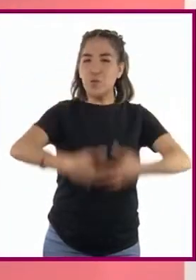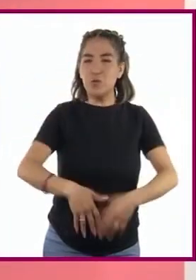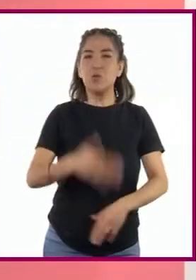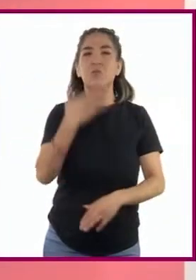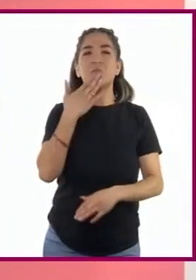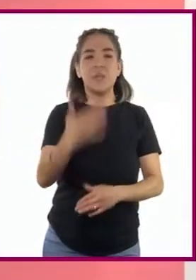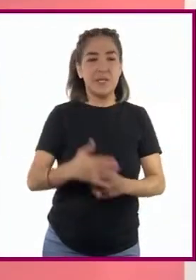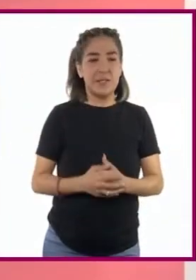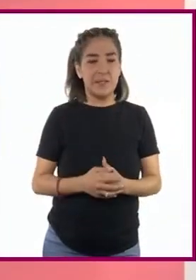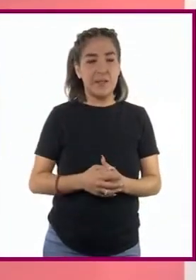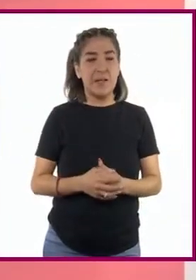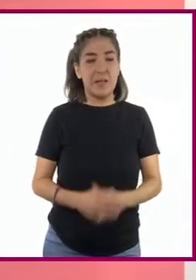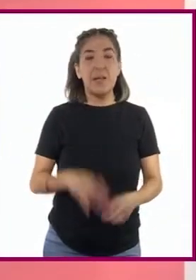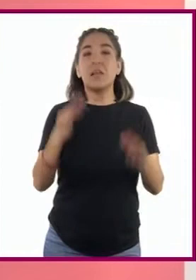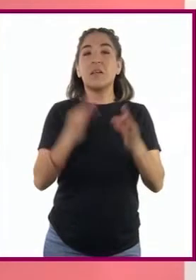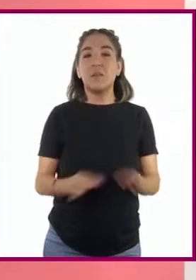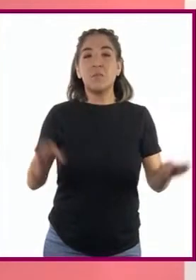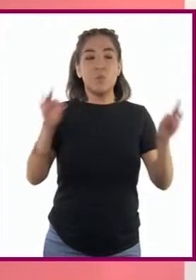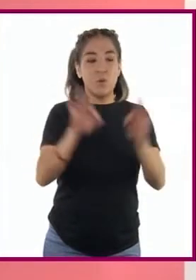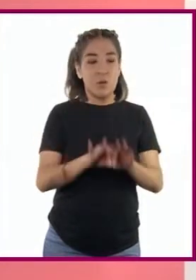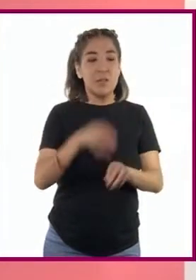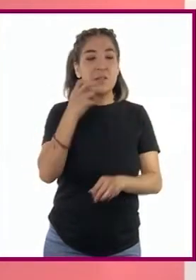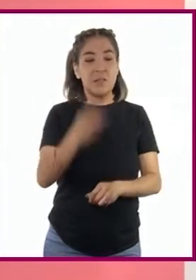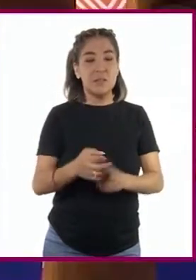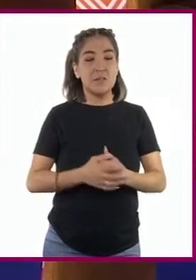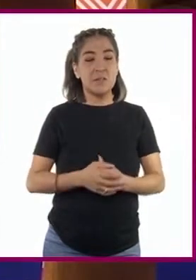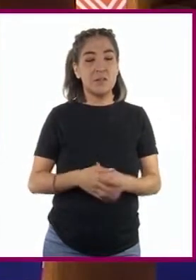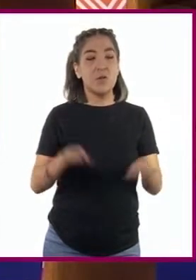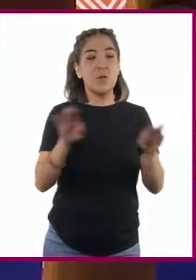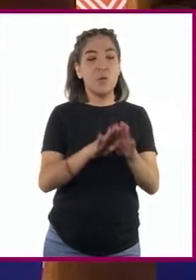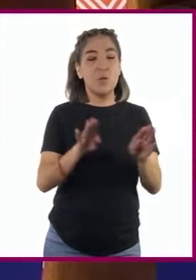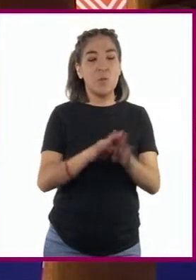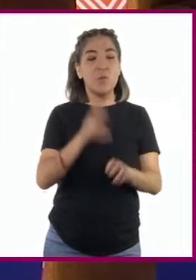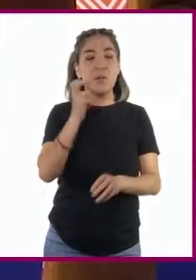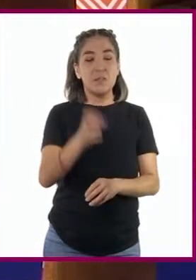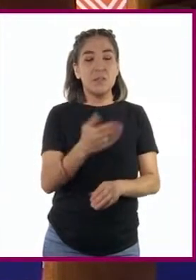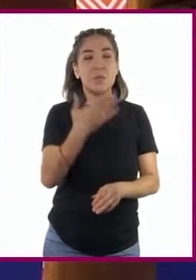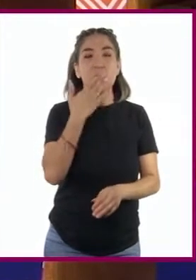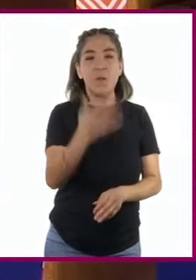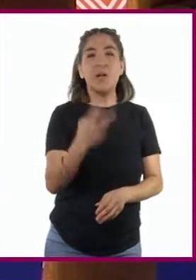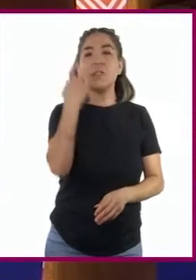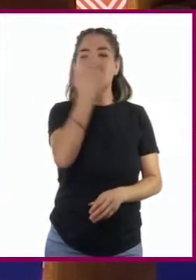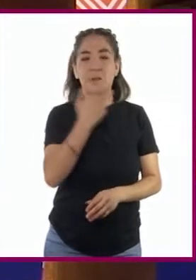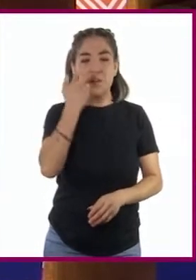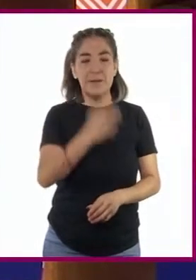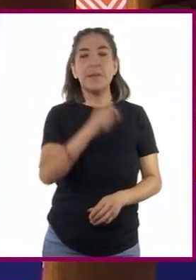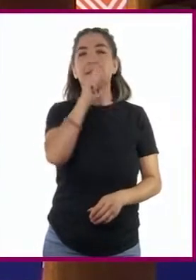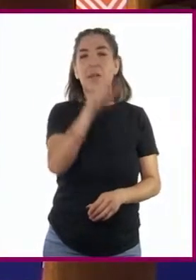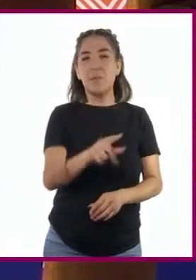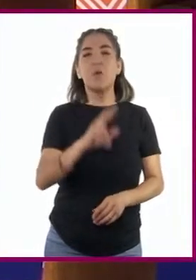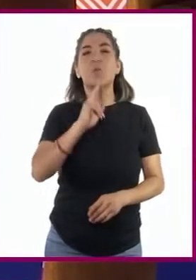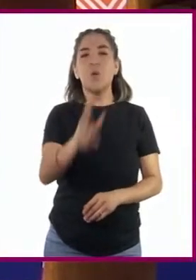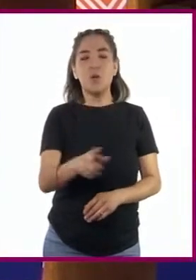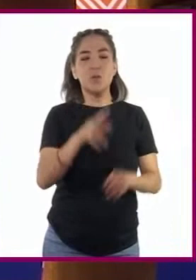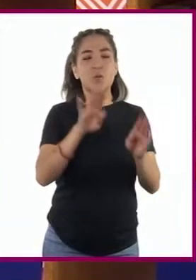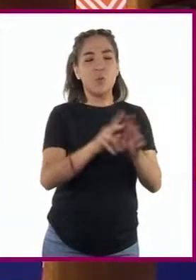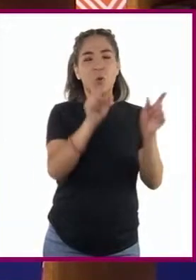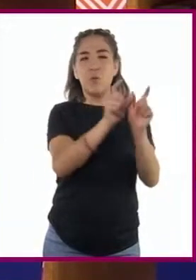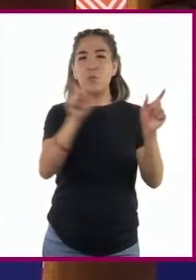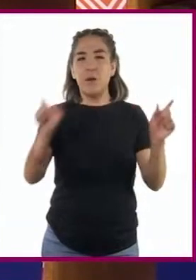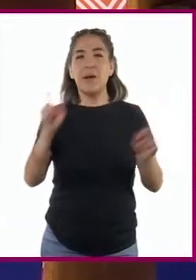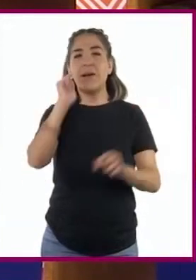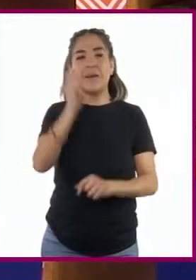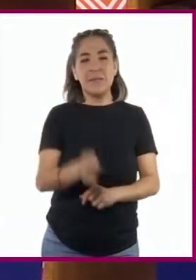continuo. Es importante que tengan una correcta pronunciación y un adecuado vocabulario y